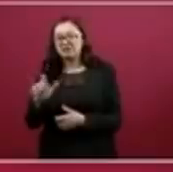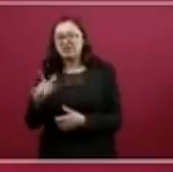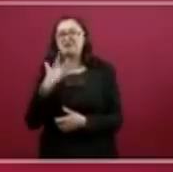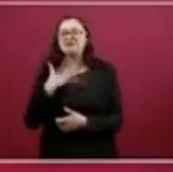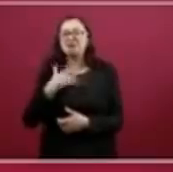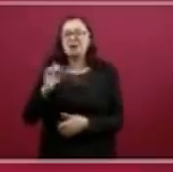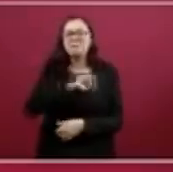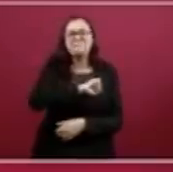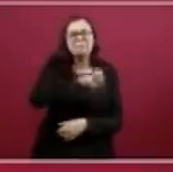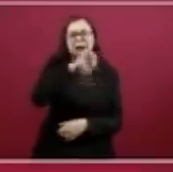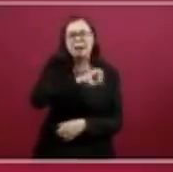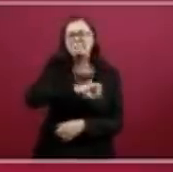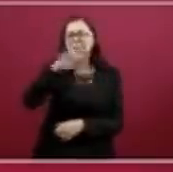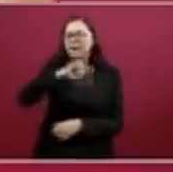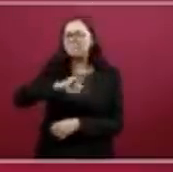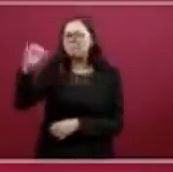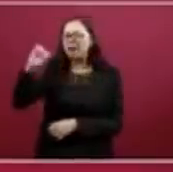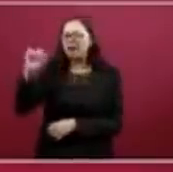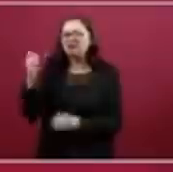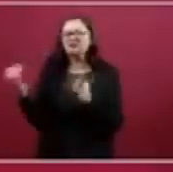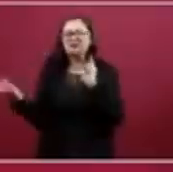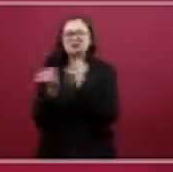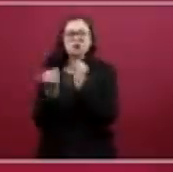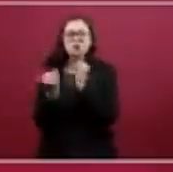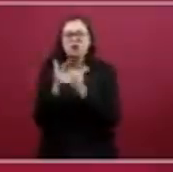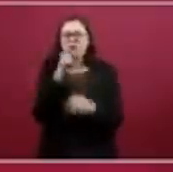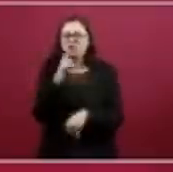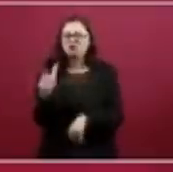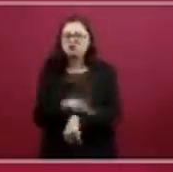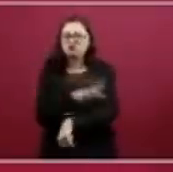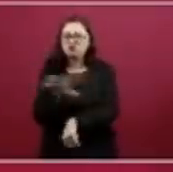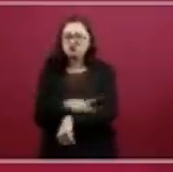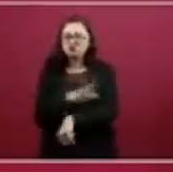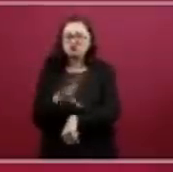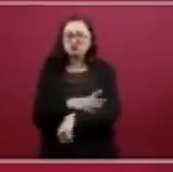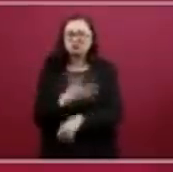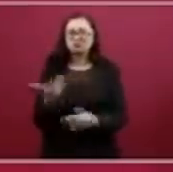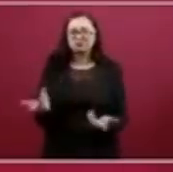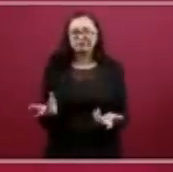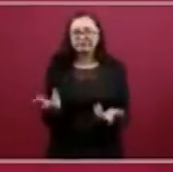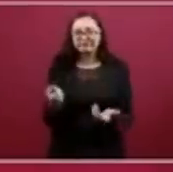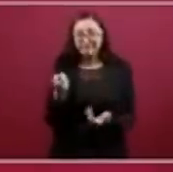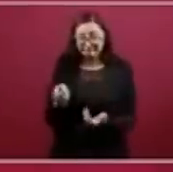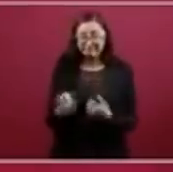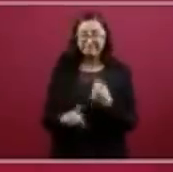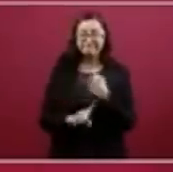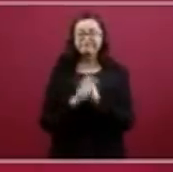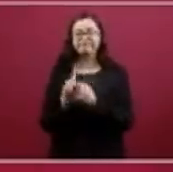¿sí? Y lo mismo en la industria eléctrica. Ese es el resultado.